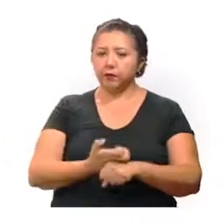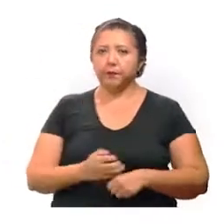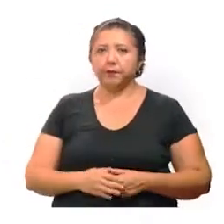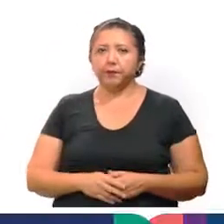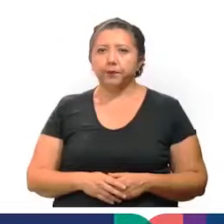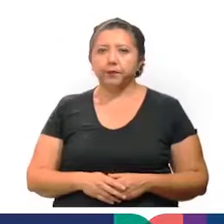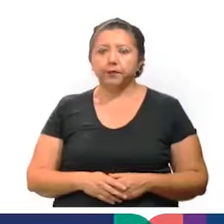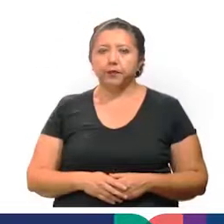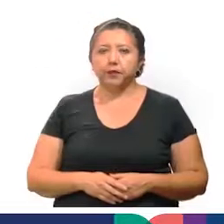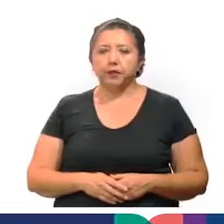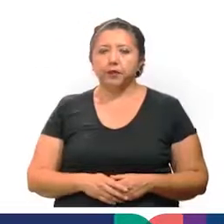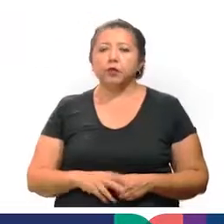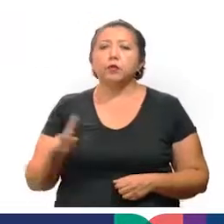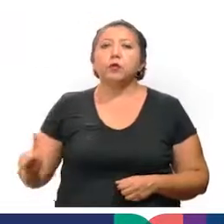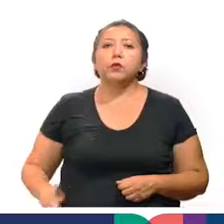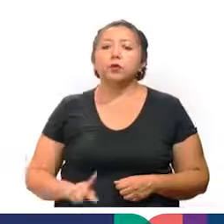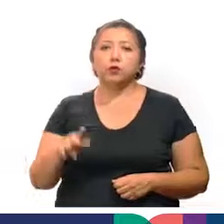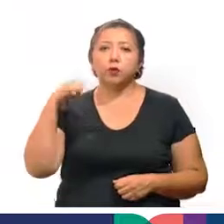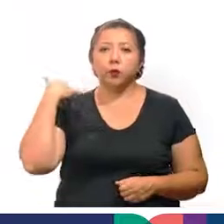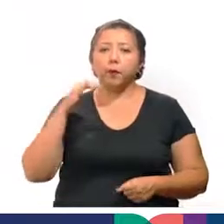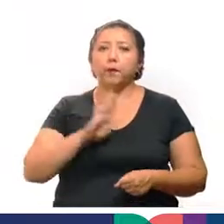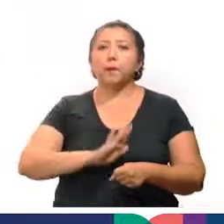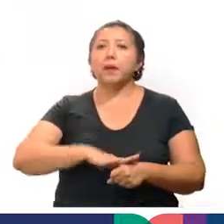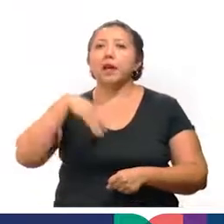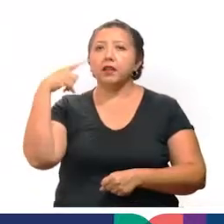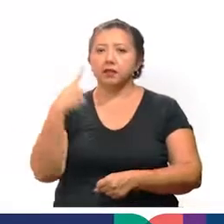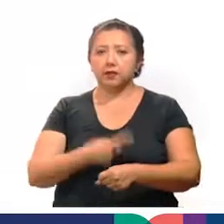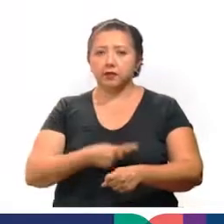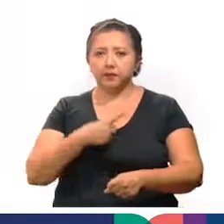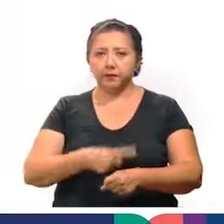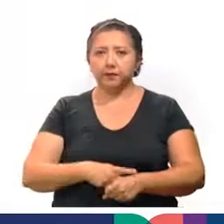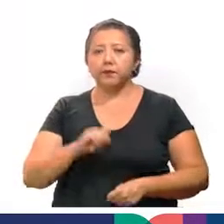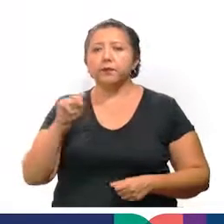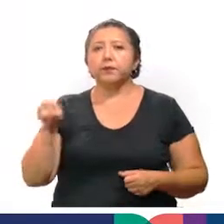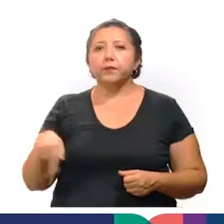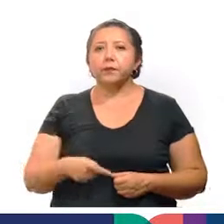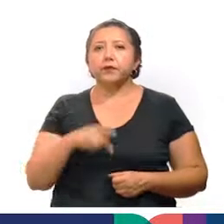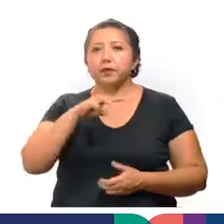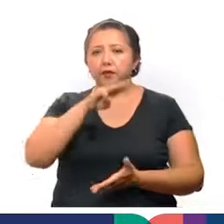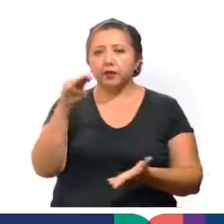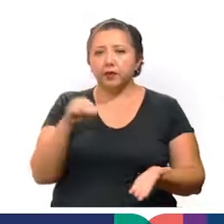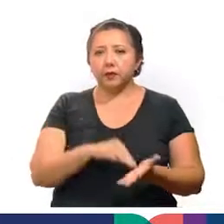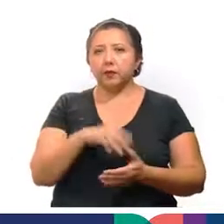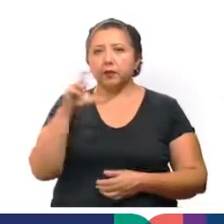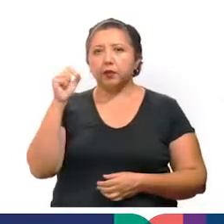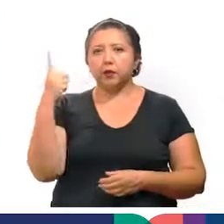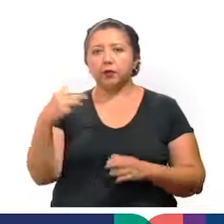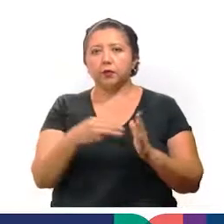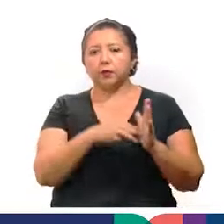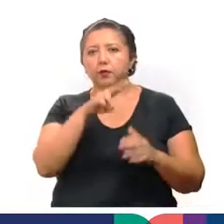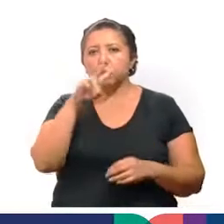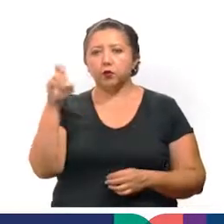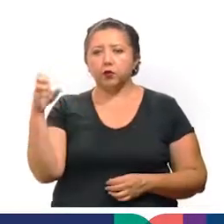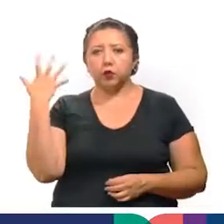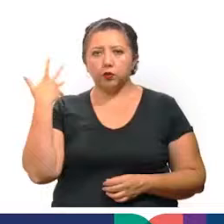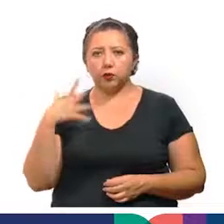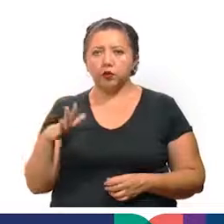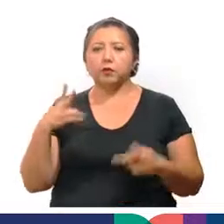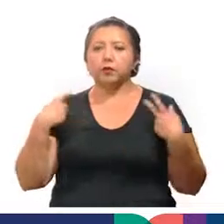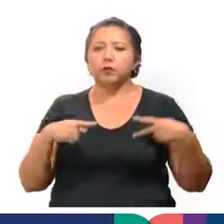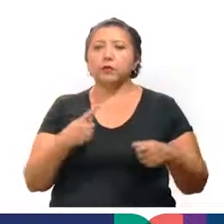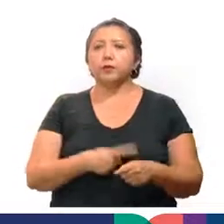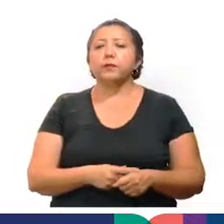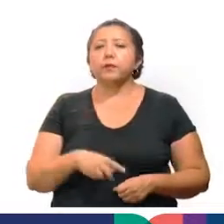estado. Los municipios de Yucatán con mayor número de personas contagiadas son Mérida con 21.210 personas